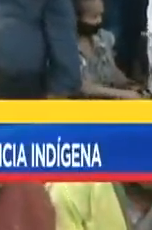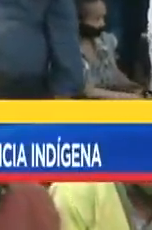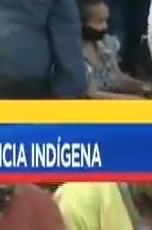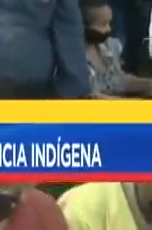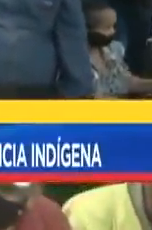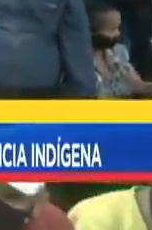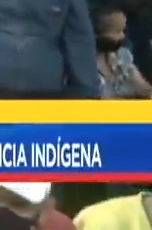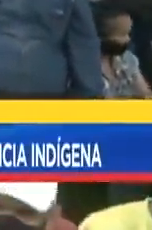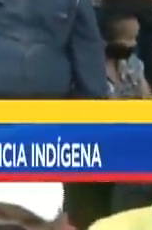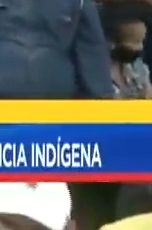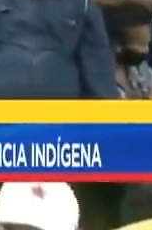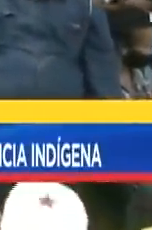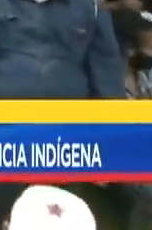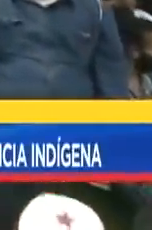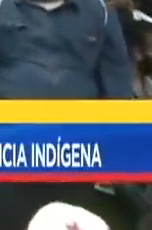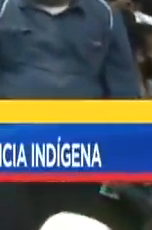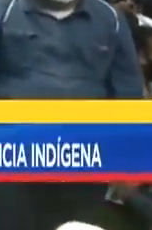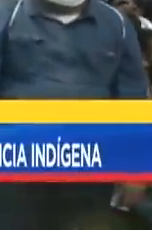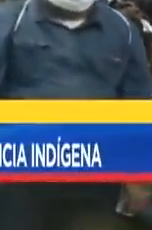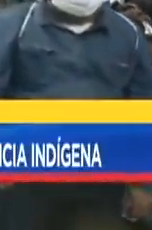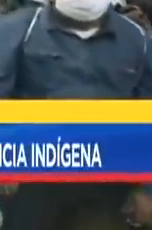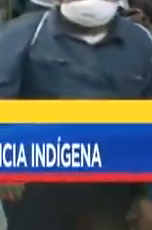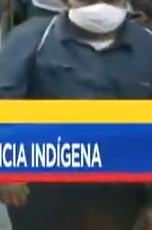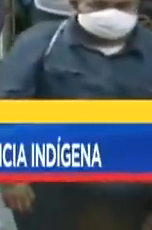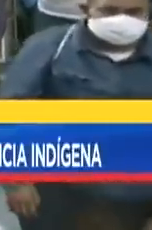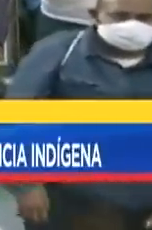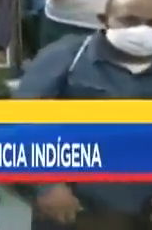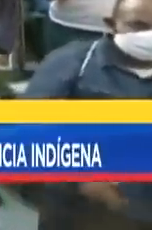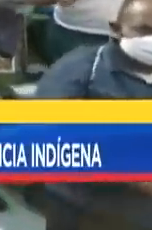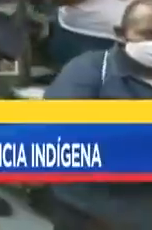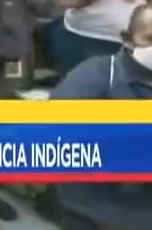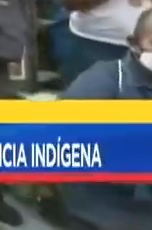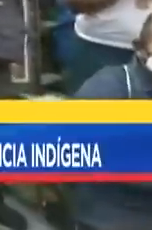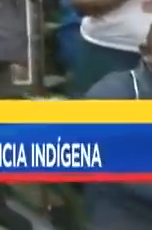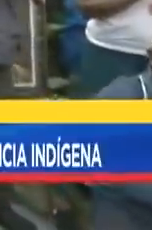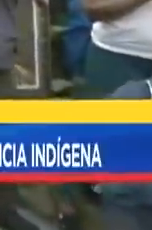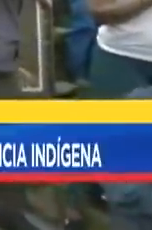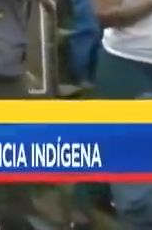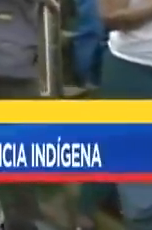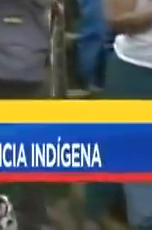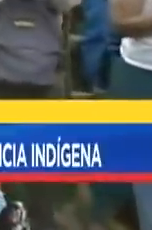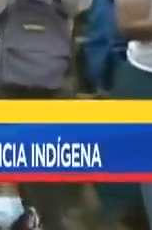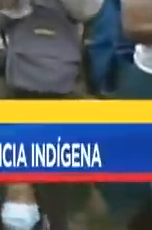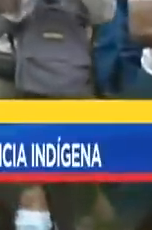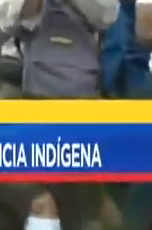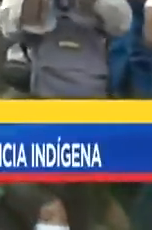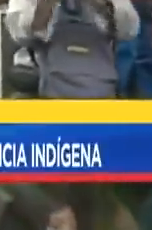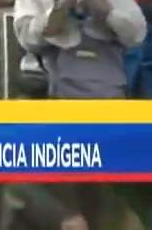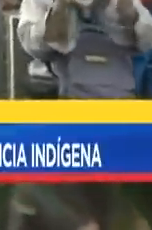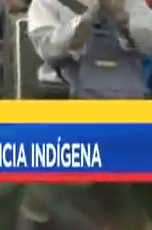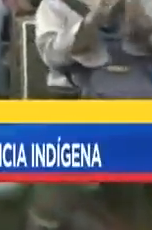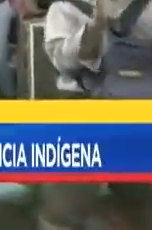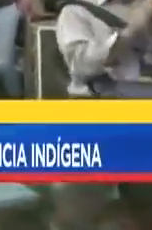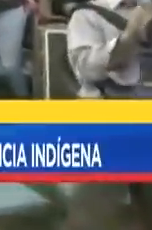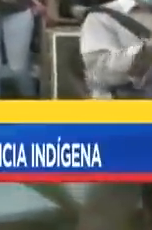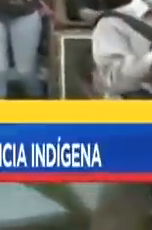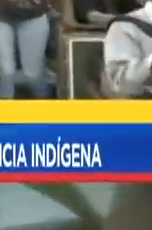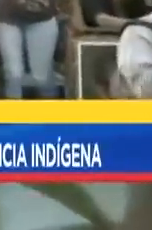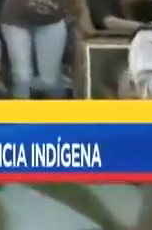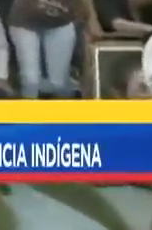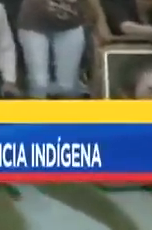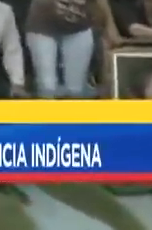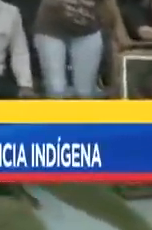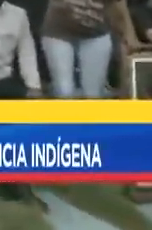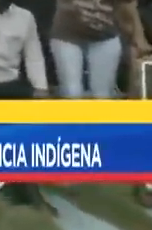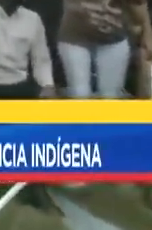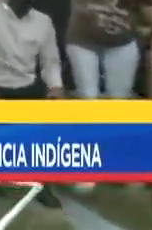Muy buenas tardes, presidente Nicolás Maduro Moros. ¡Que viva la patria! ¡Que viva el pueblo